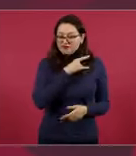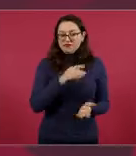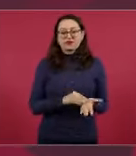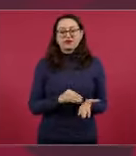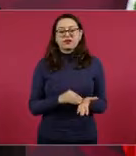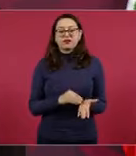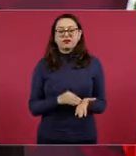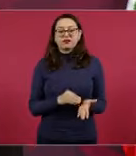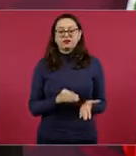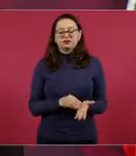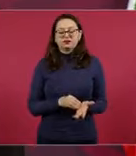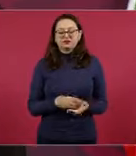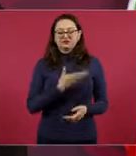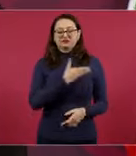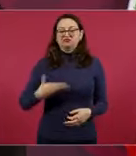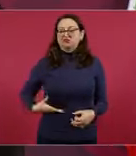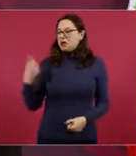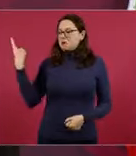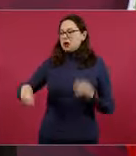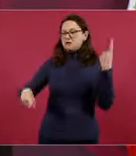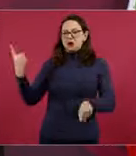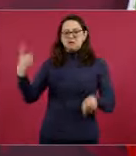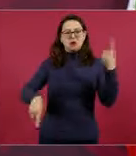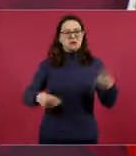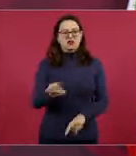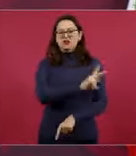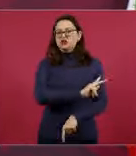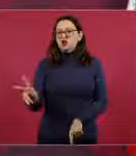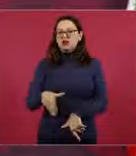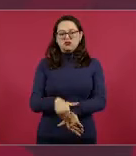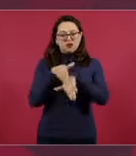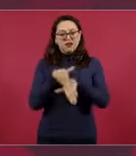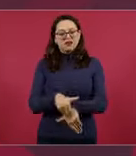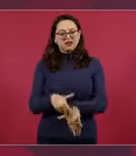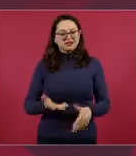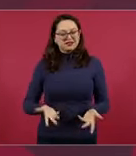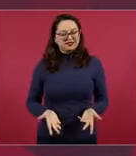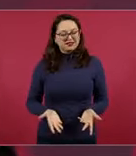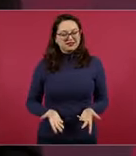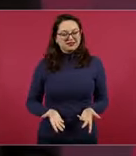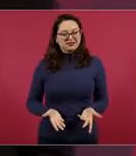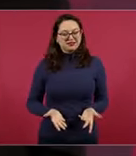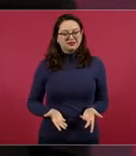Había consigna y vámonos. Bueno, resulta que